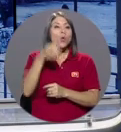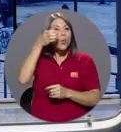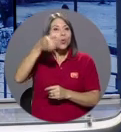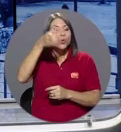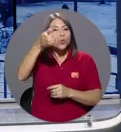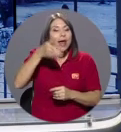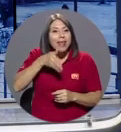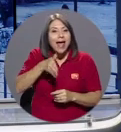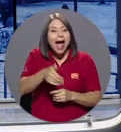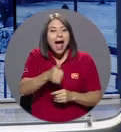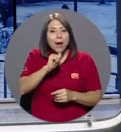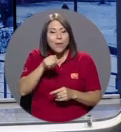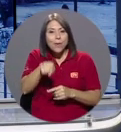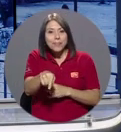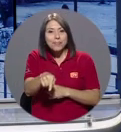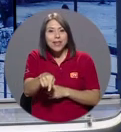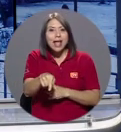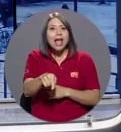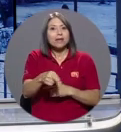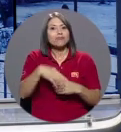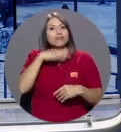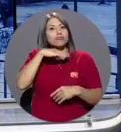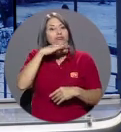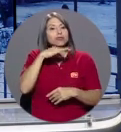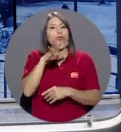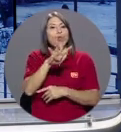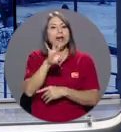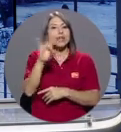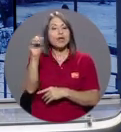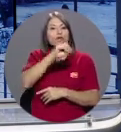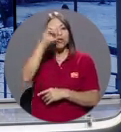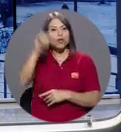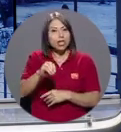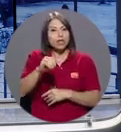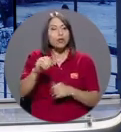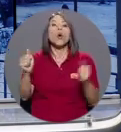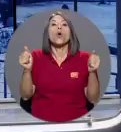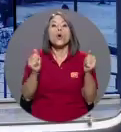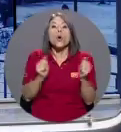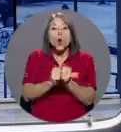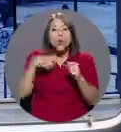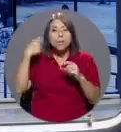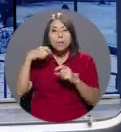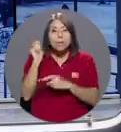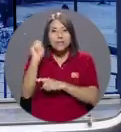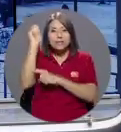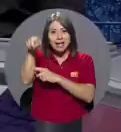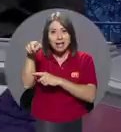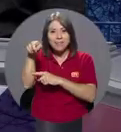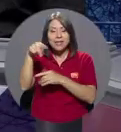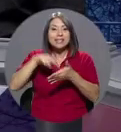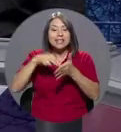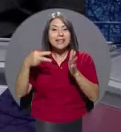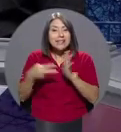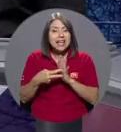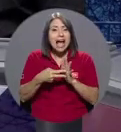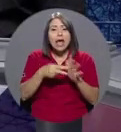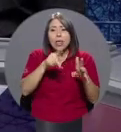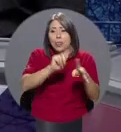abastece prácticamente el 48% junto con la producción pesquera, o sea, 48% de todos